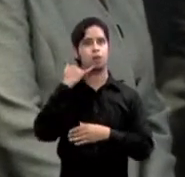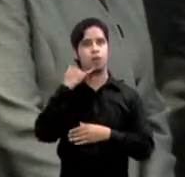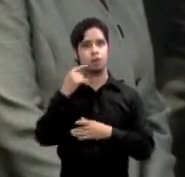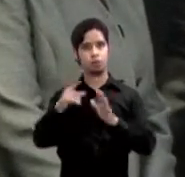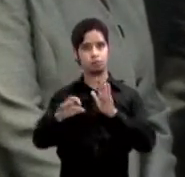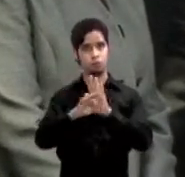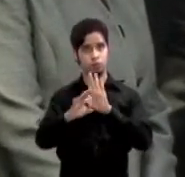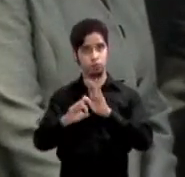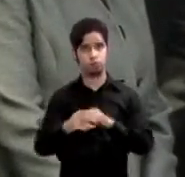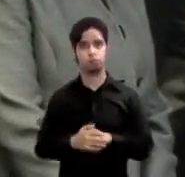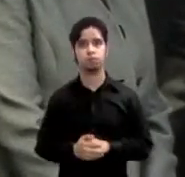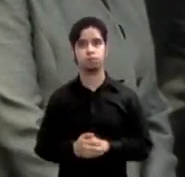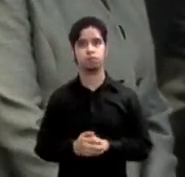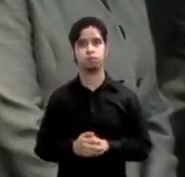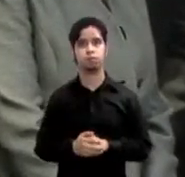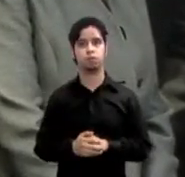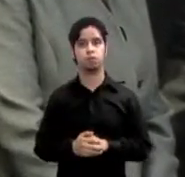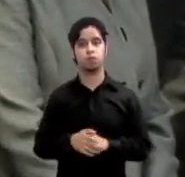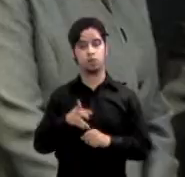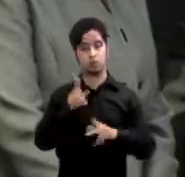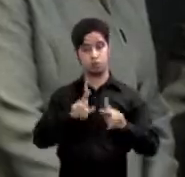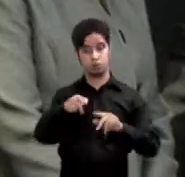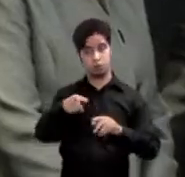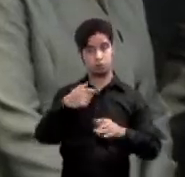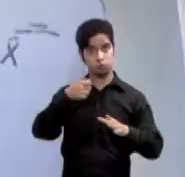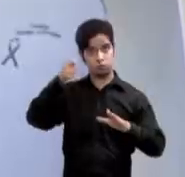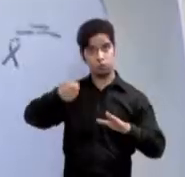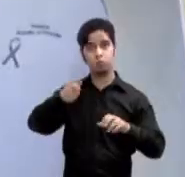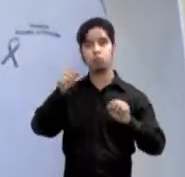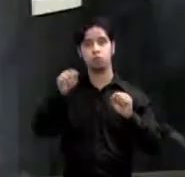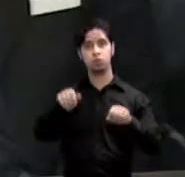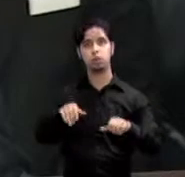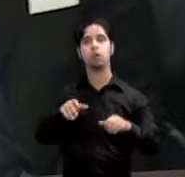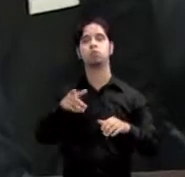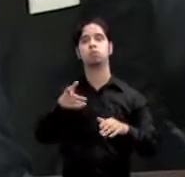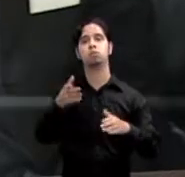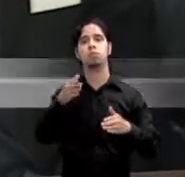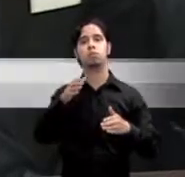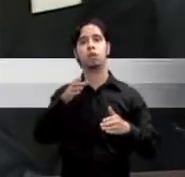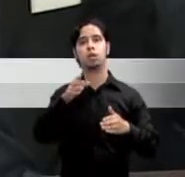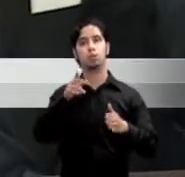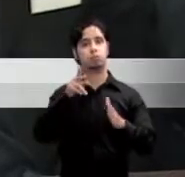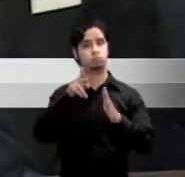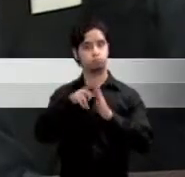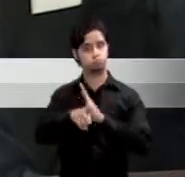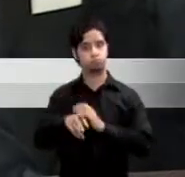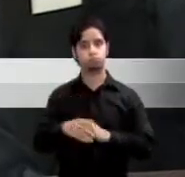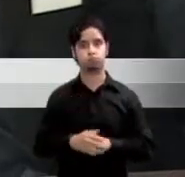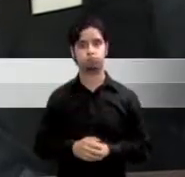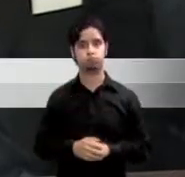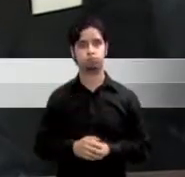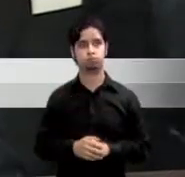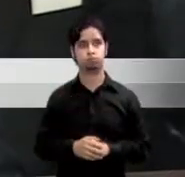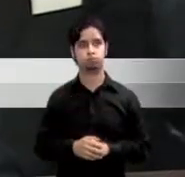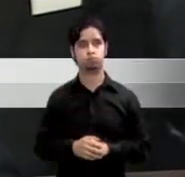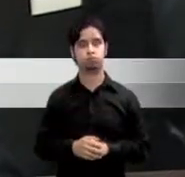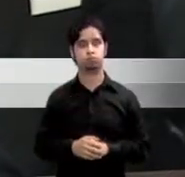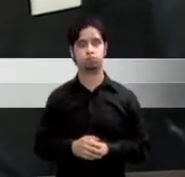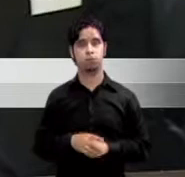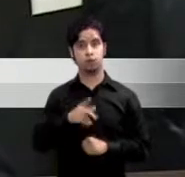imputados podrían exponerse a la pena de muerte. El teniente Albarati era un apasionado de su